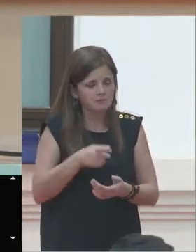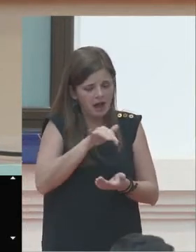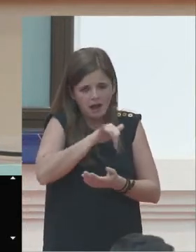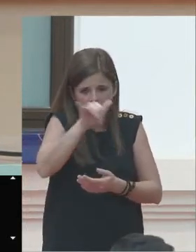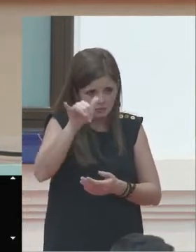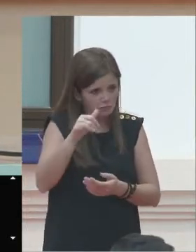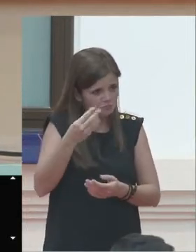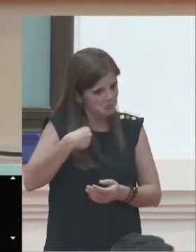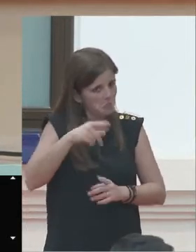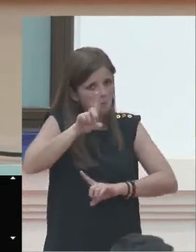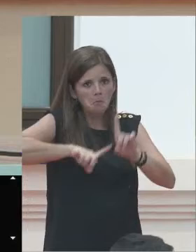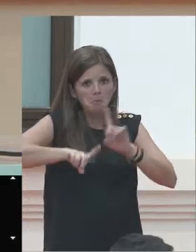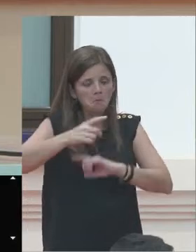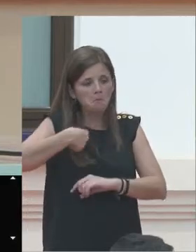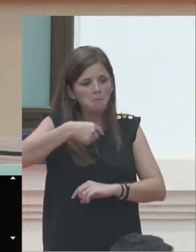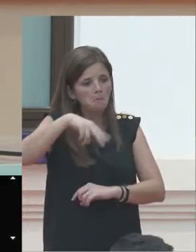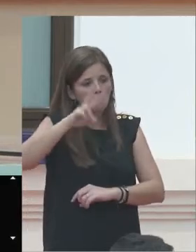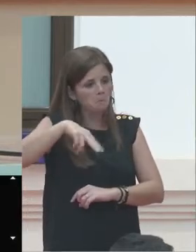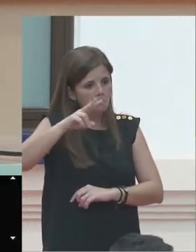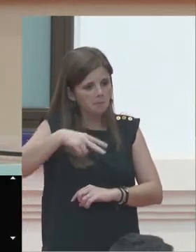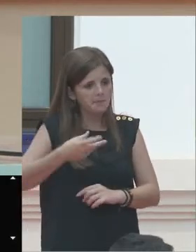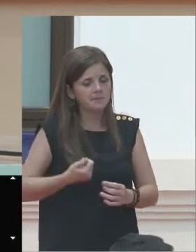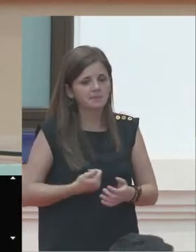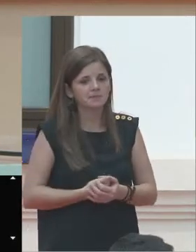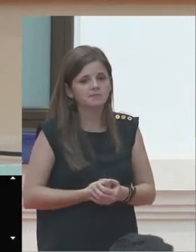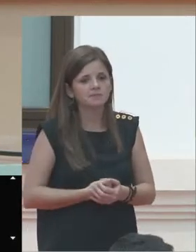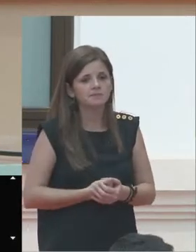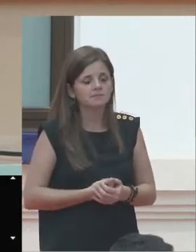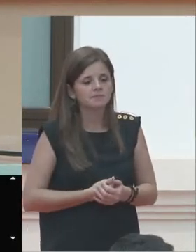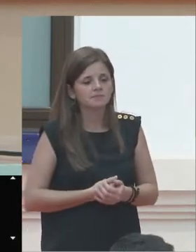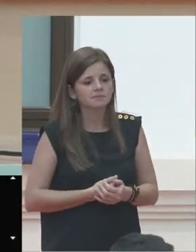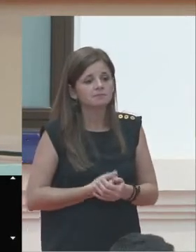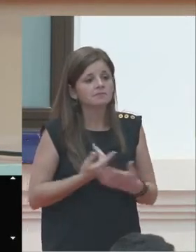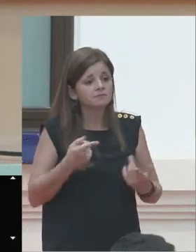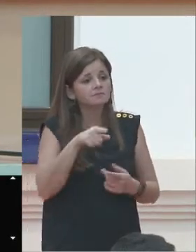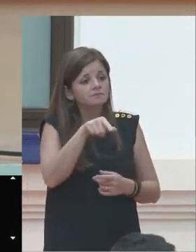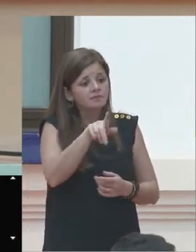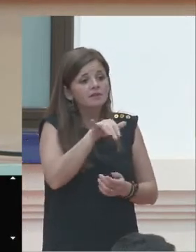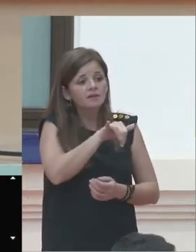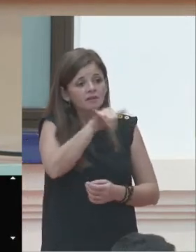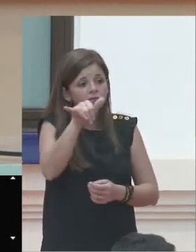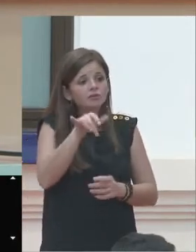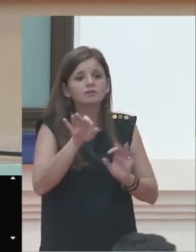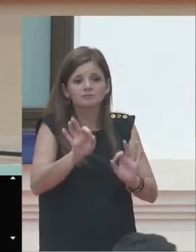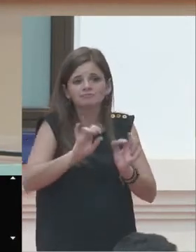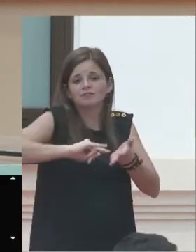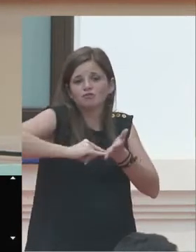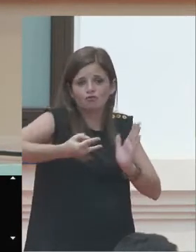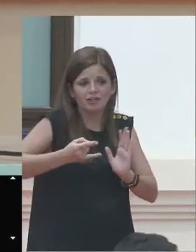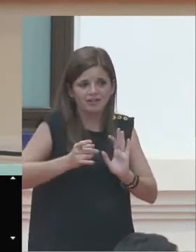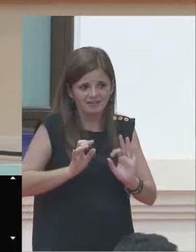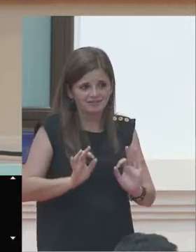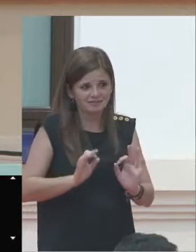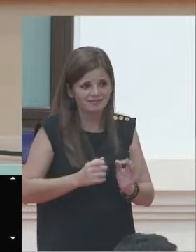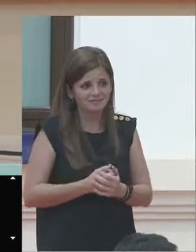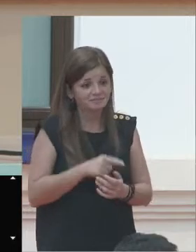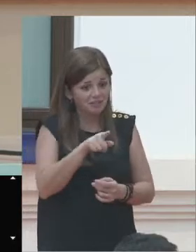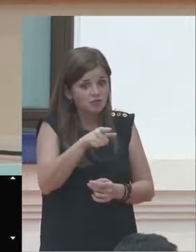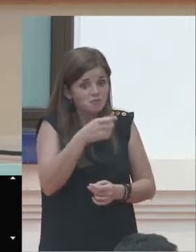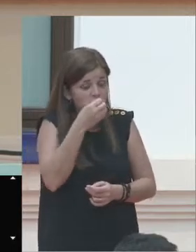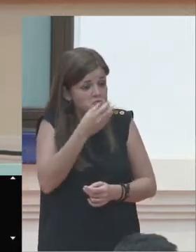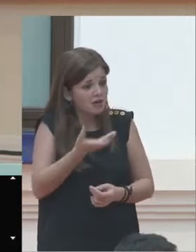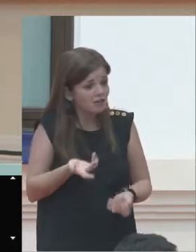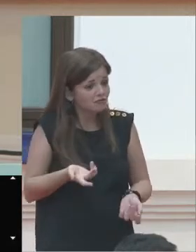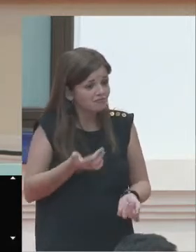tenido problemas. Y me suben a un pedazo de avión que es tecnología punta. Todo eso es lo bueno. Y